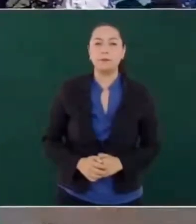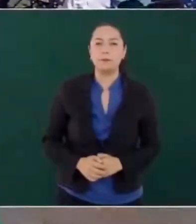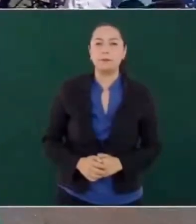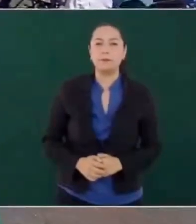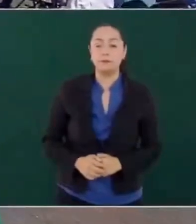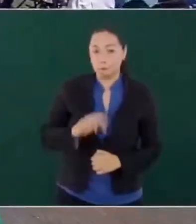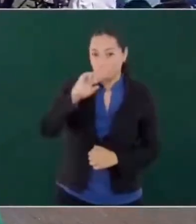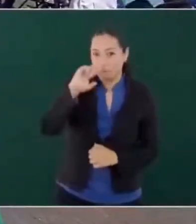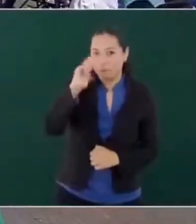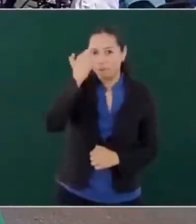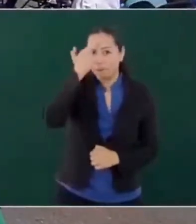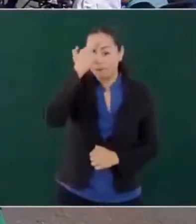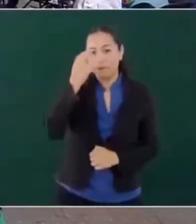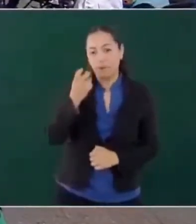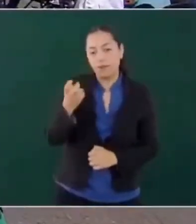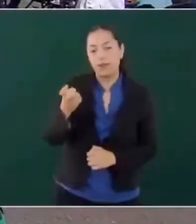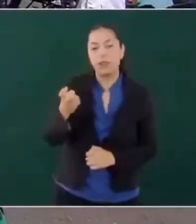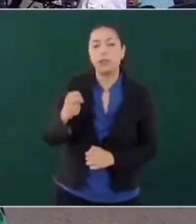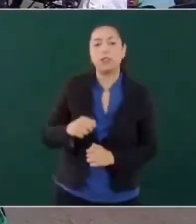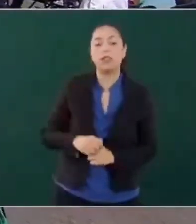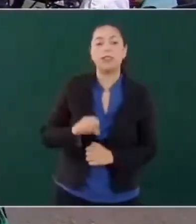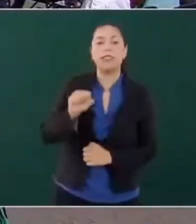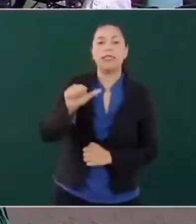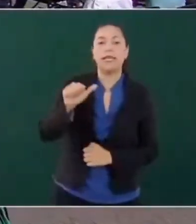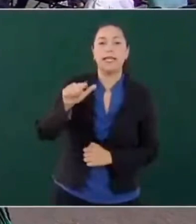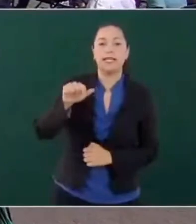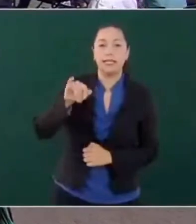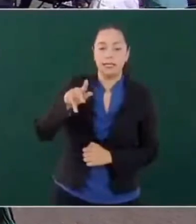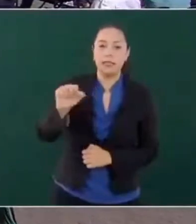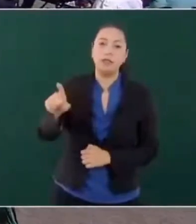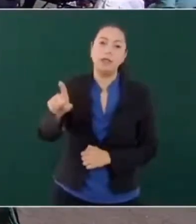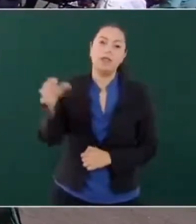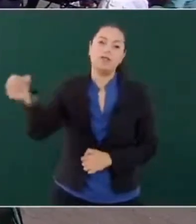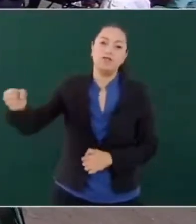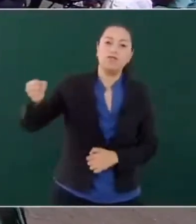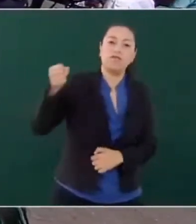Acuérdense que Salinas fue impuesto